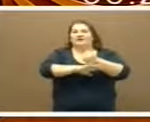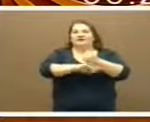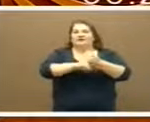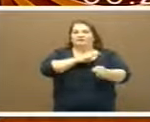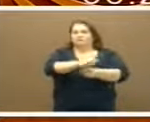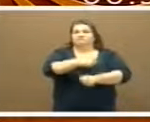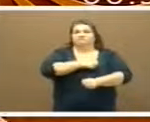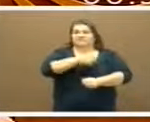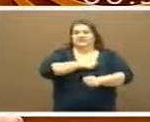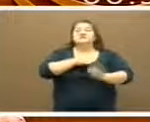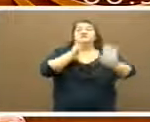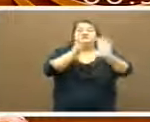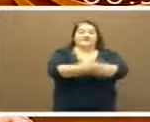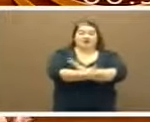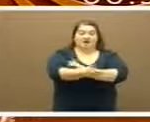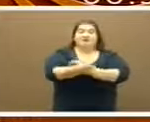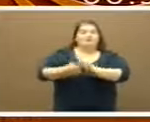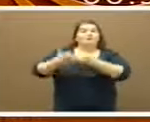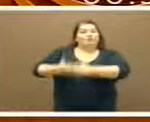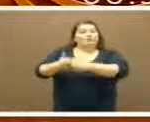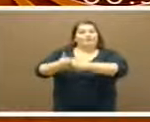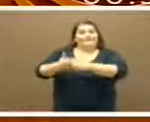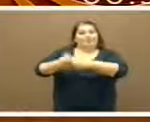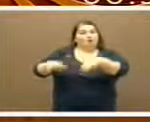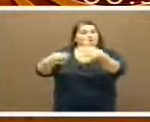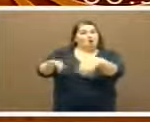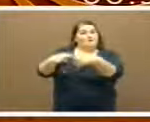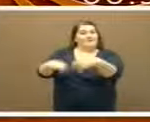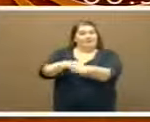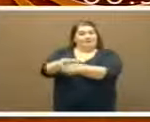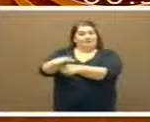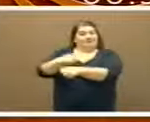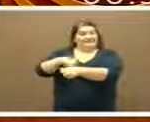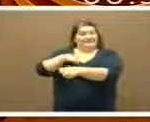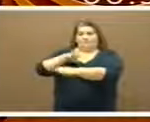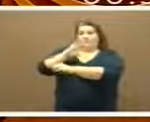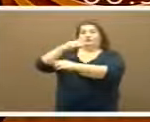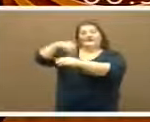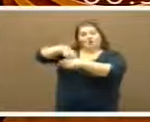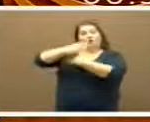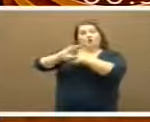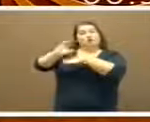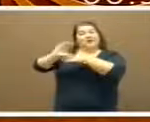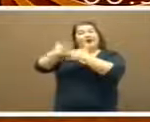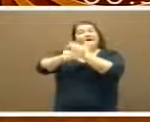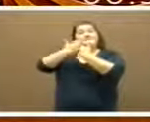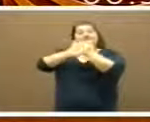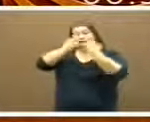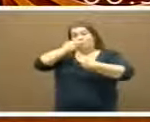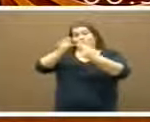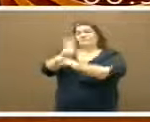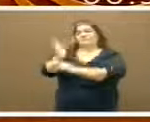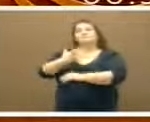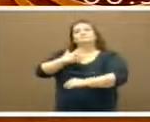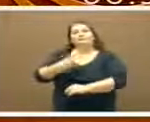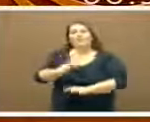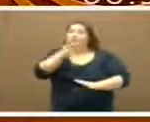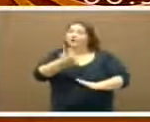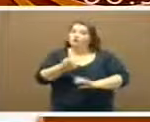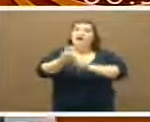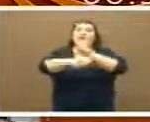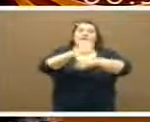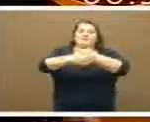pondrían en riesgo el normal funcionamiento de ese ámbito dentro de la Consejería de Administración Pública. Por ese motivo, se rechaza